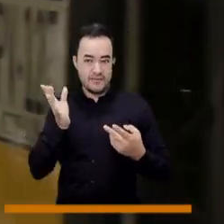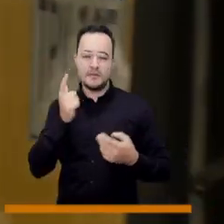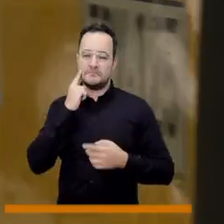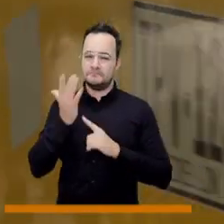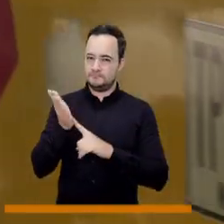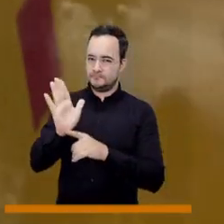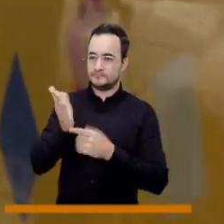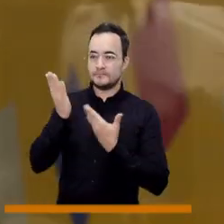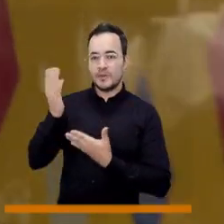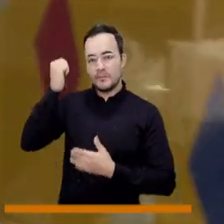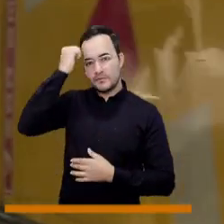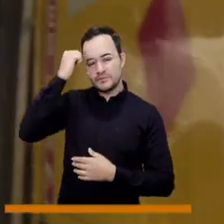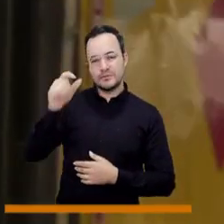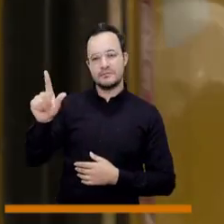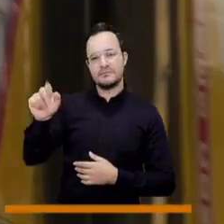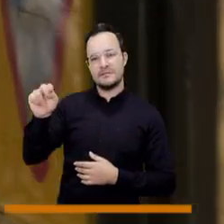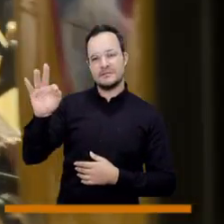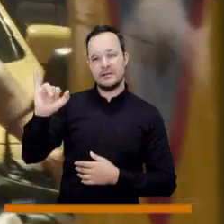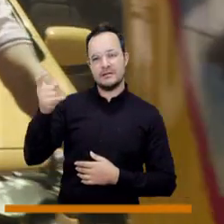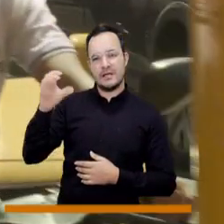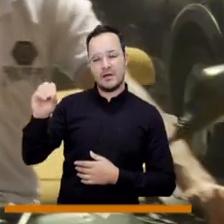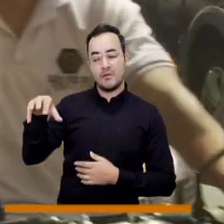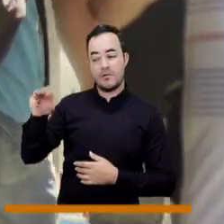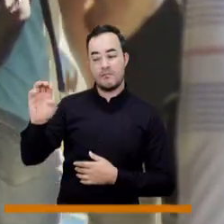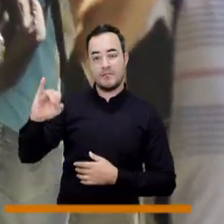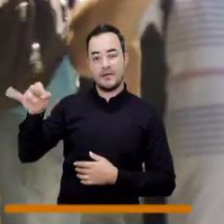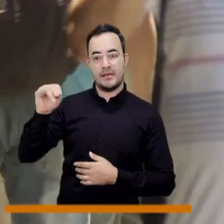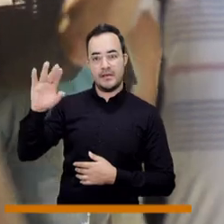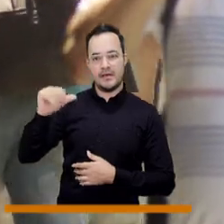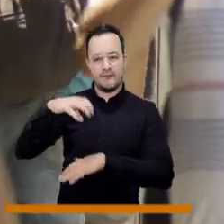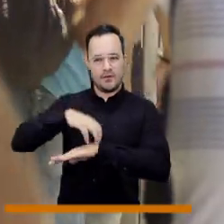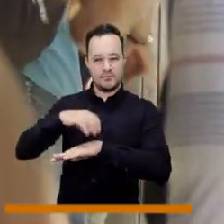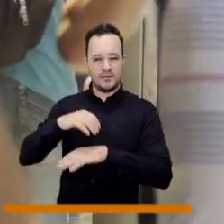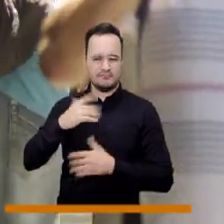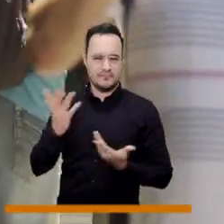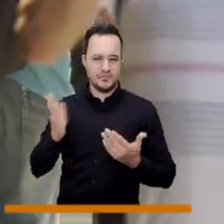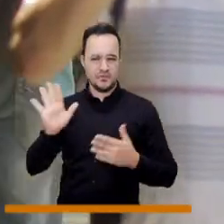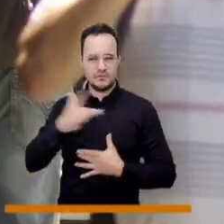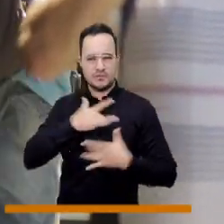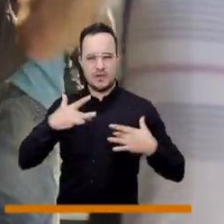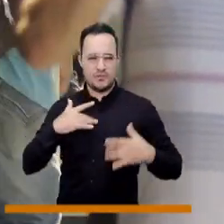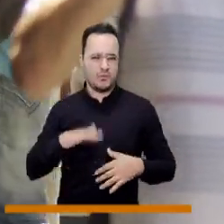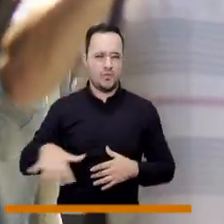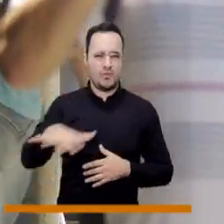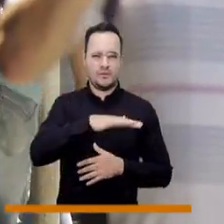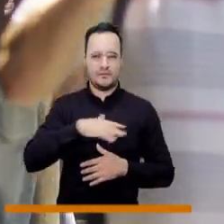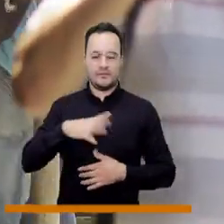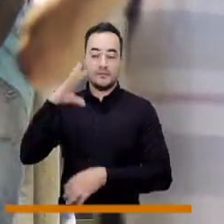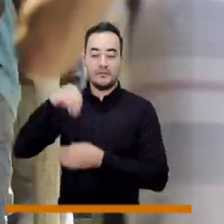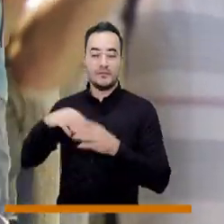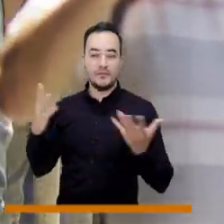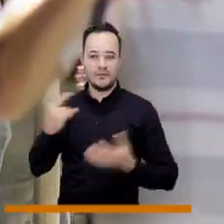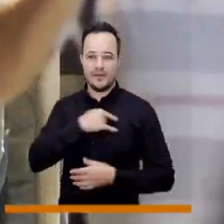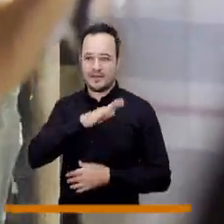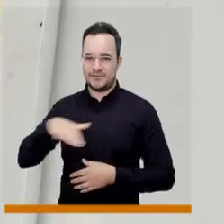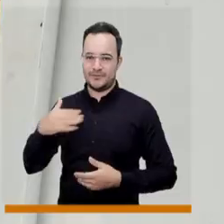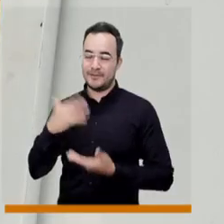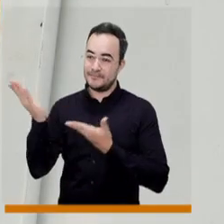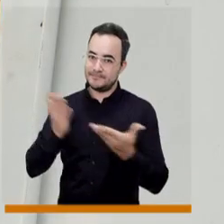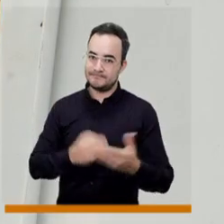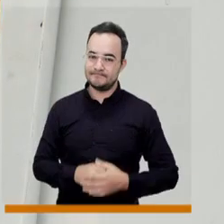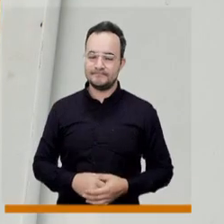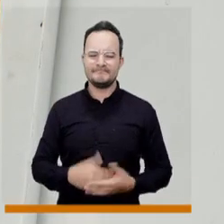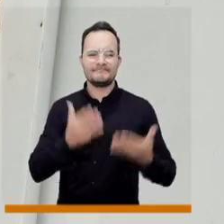y realmente es tan grave? Para darle claridad a este asunto, estamos con el profesor Santiago Mejía de la Facultad de Salud Pública